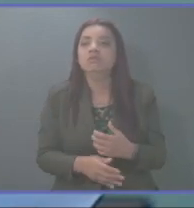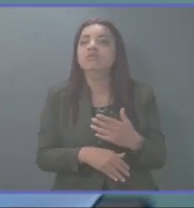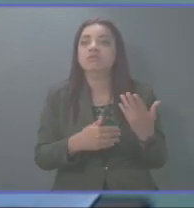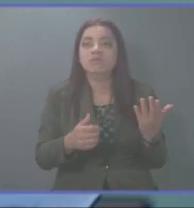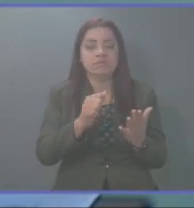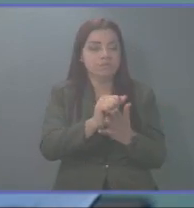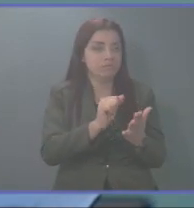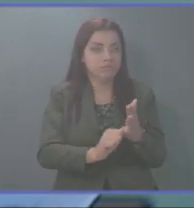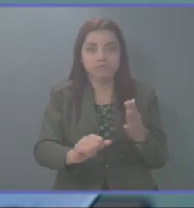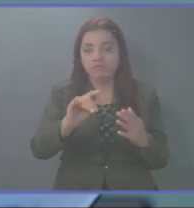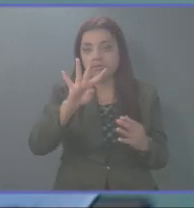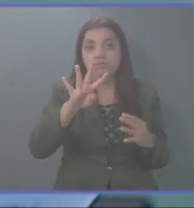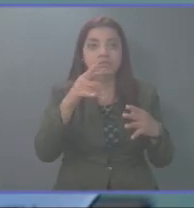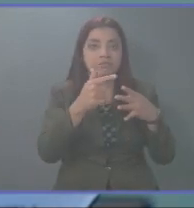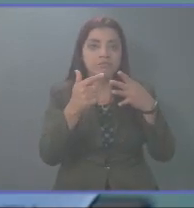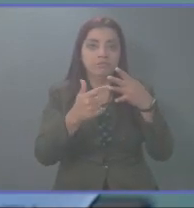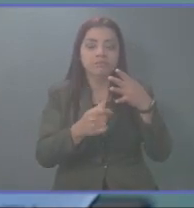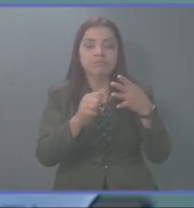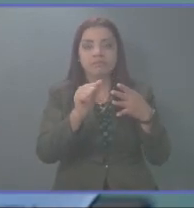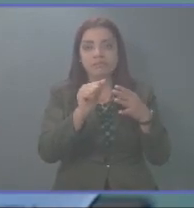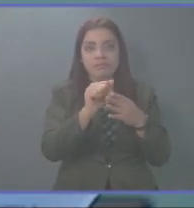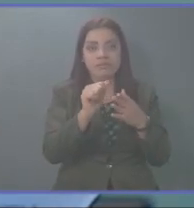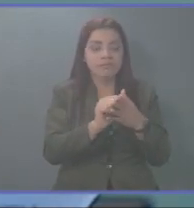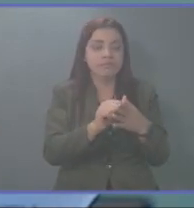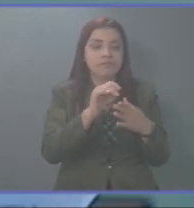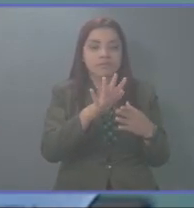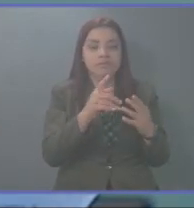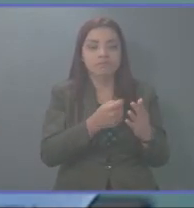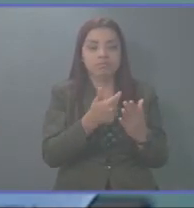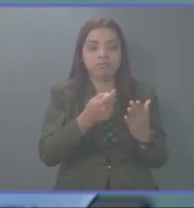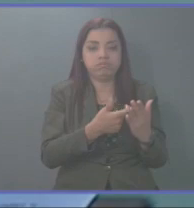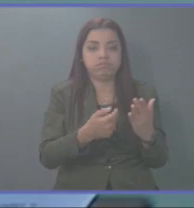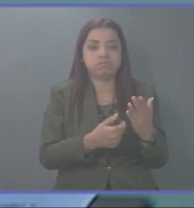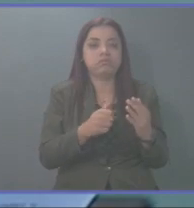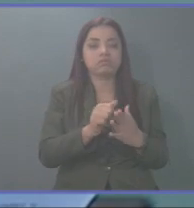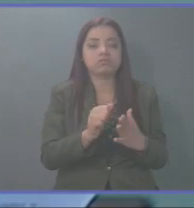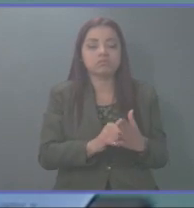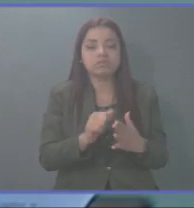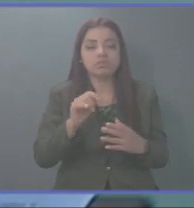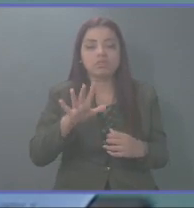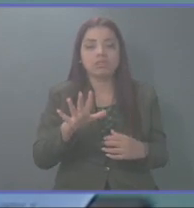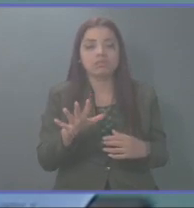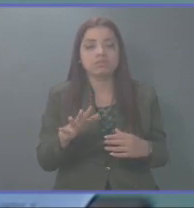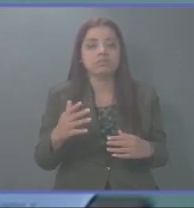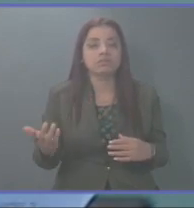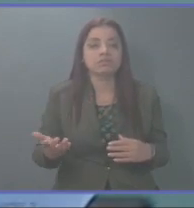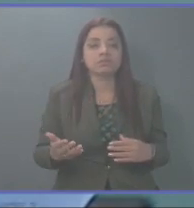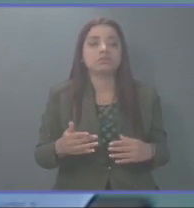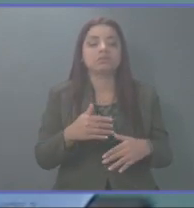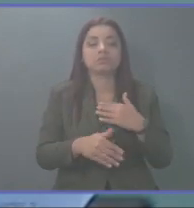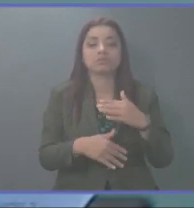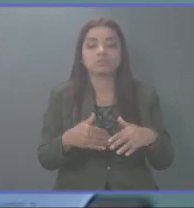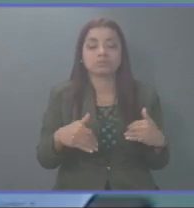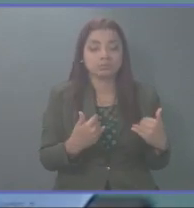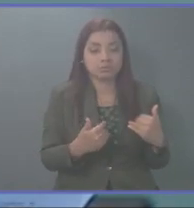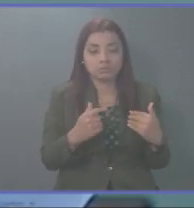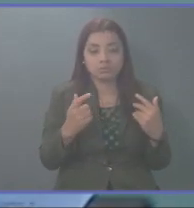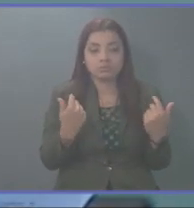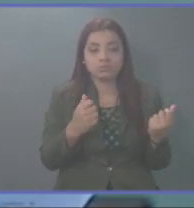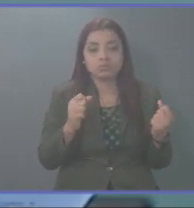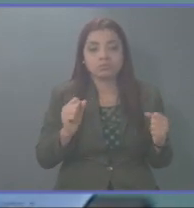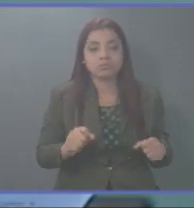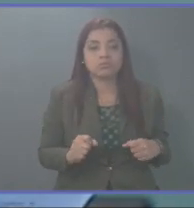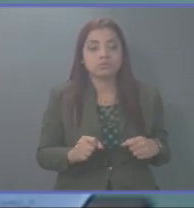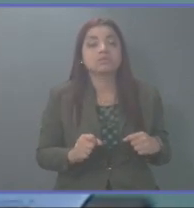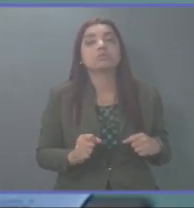Artículo 4. Refórmase el artículo 5 de la siguiente manera. Artículo 5. El tribunal elaborará, sobre la base del